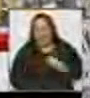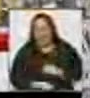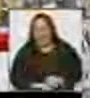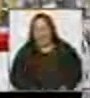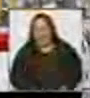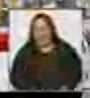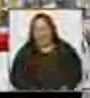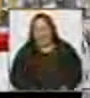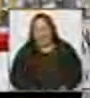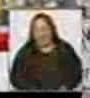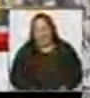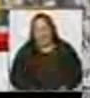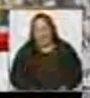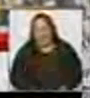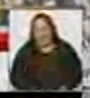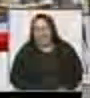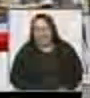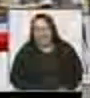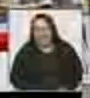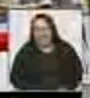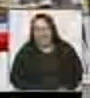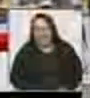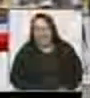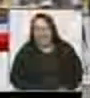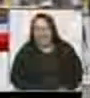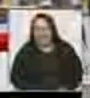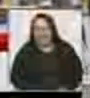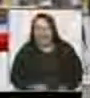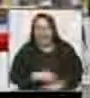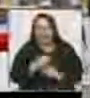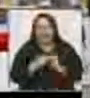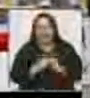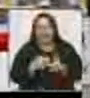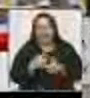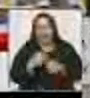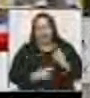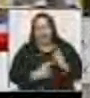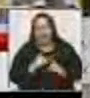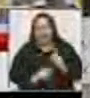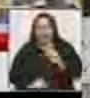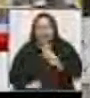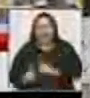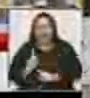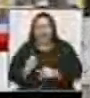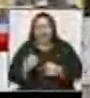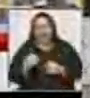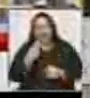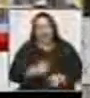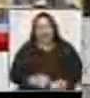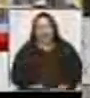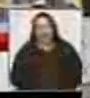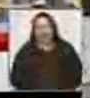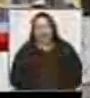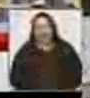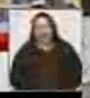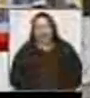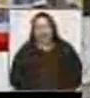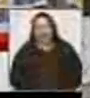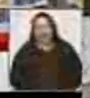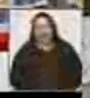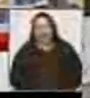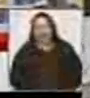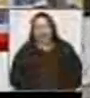veces. Tengo un proyecto hace más de un año en la Comisión de Economía, que es el proyecto 1111, que tiene que ver con evitar